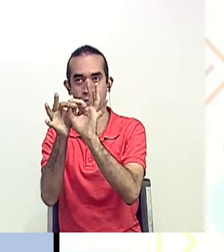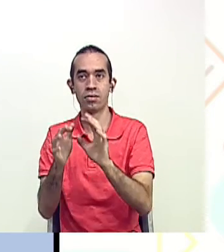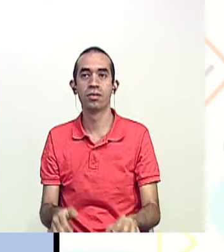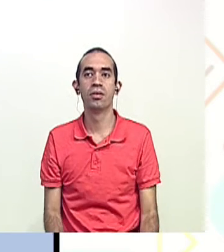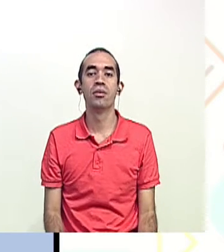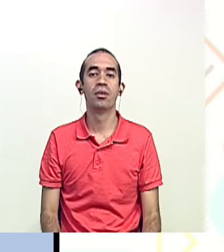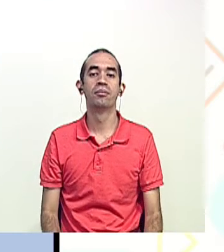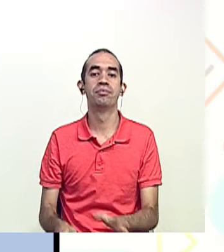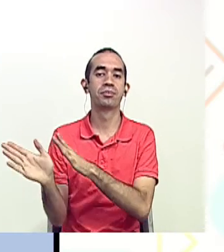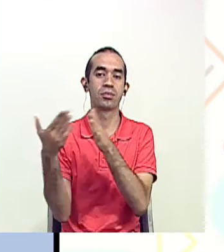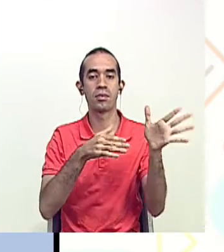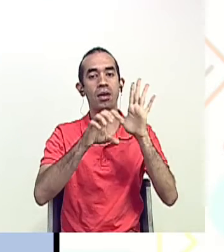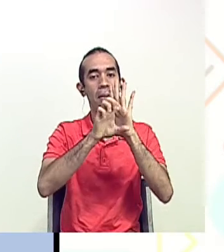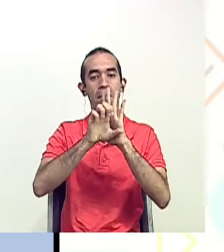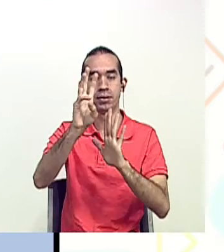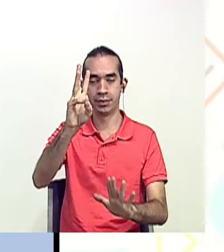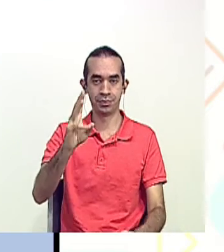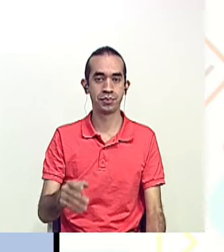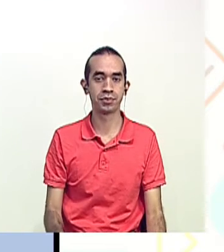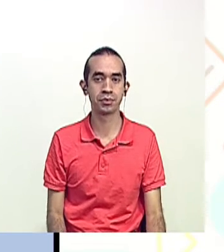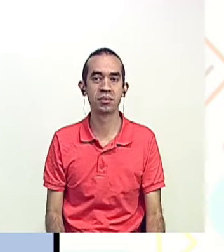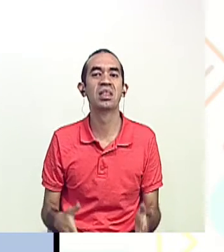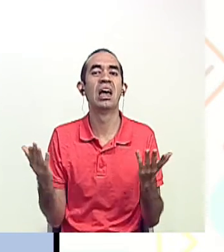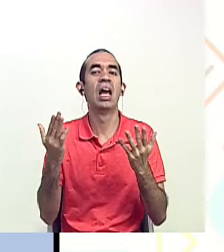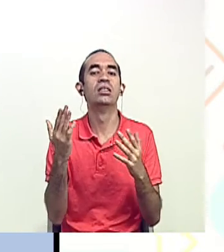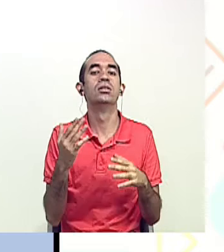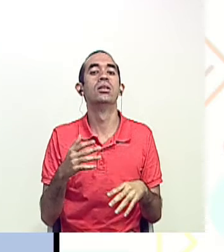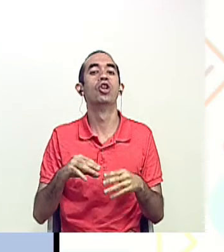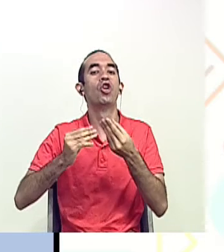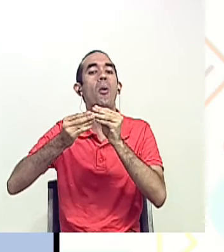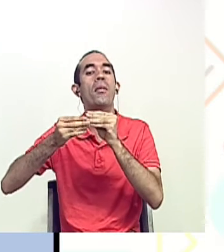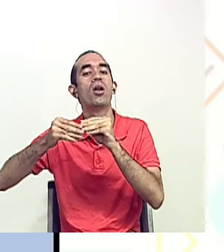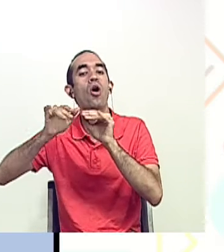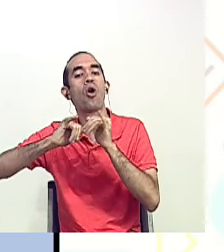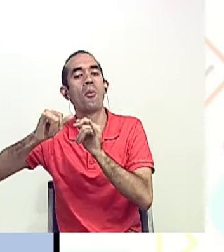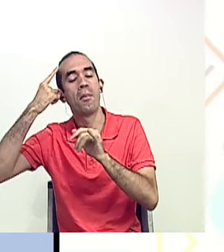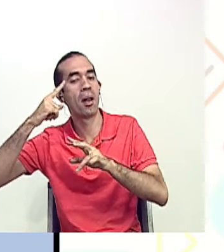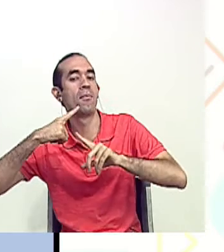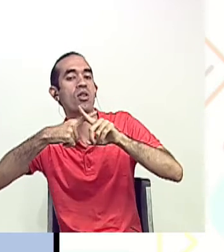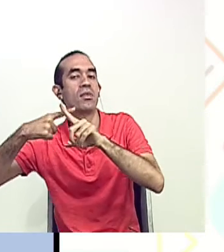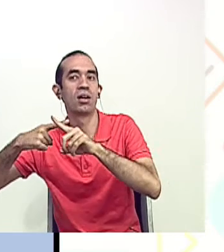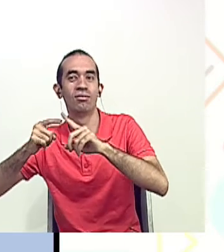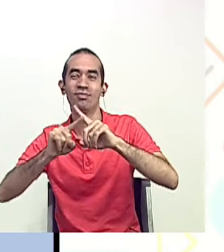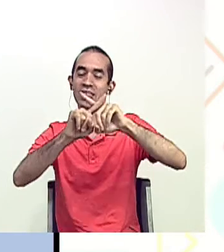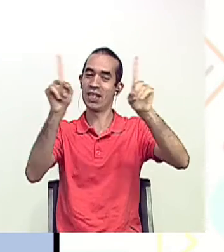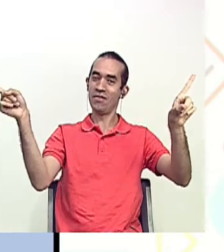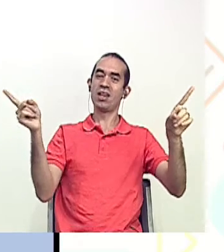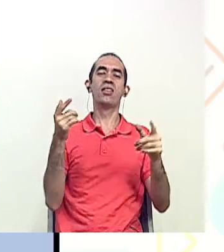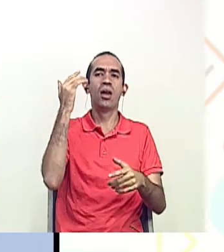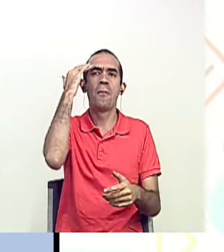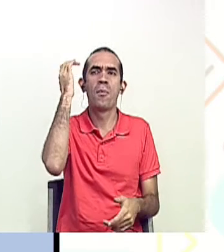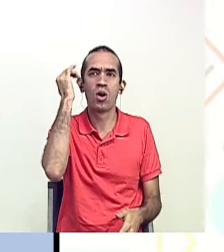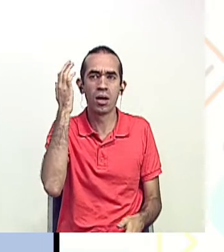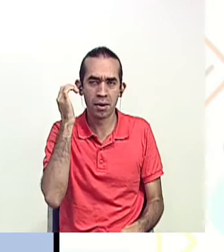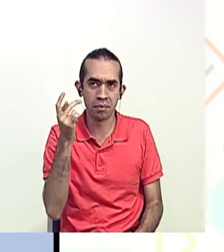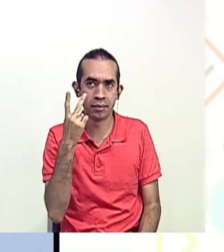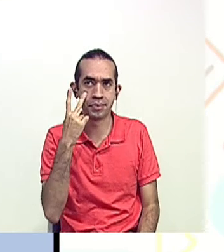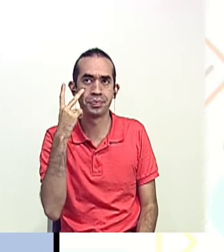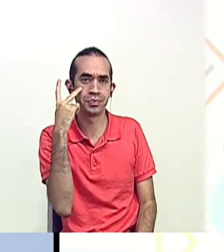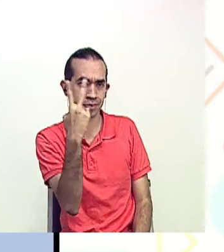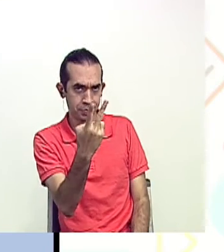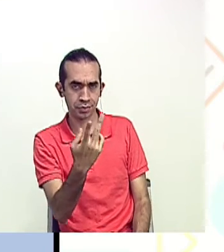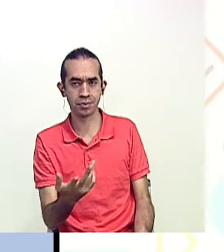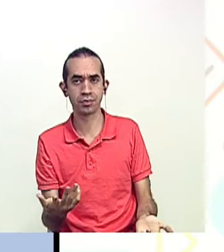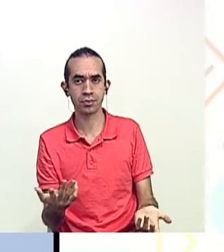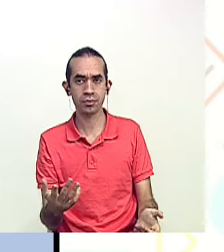6, es un ejemplo de factor común, pero muy diferente a los anteriores. ¿Por qué? Porque podemos